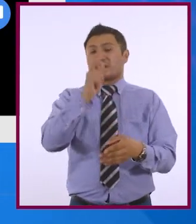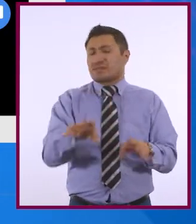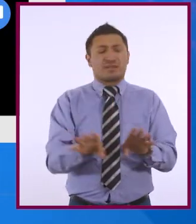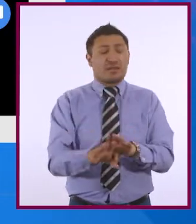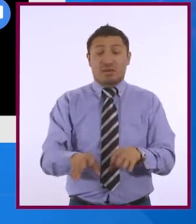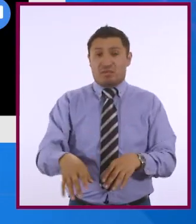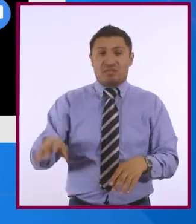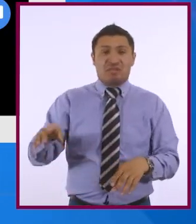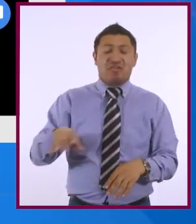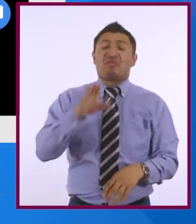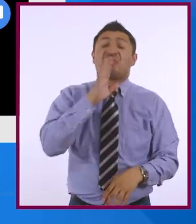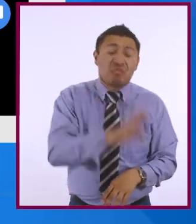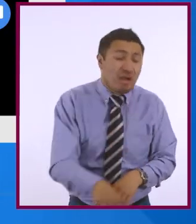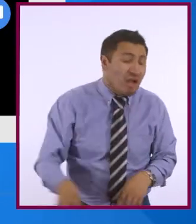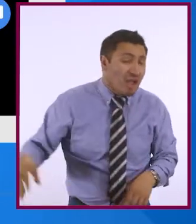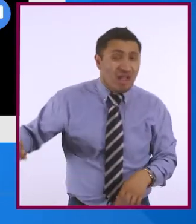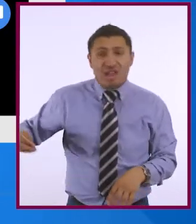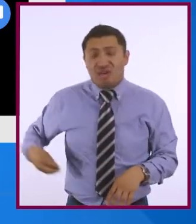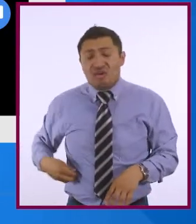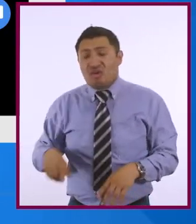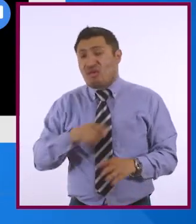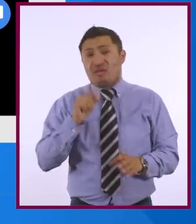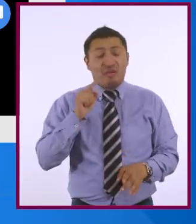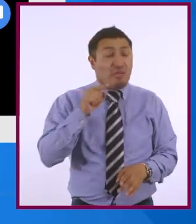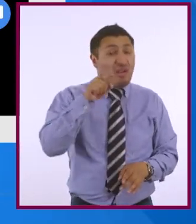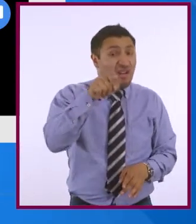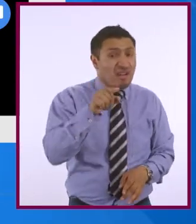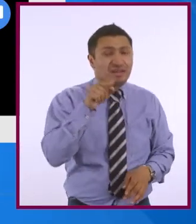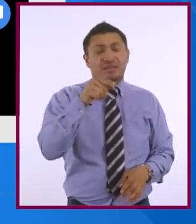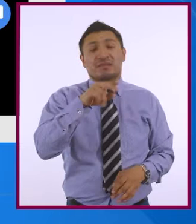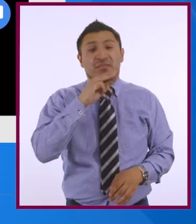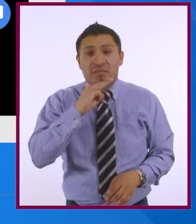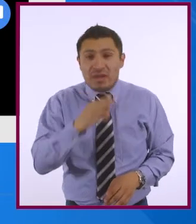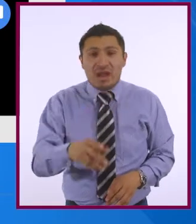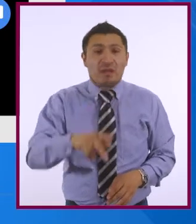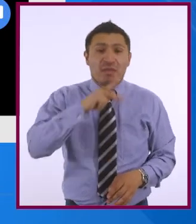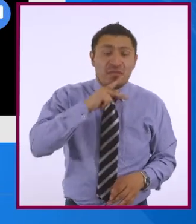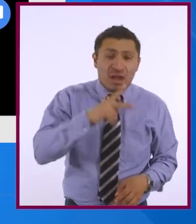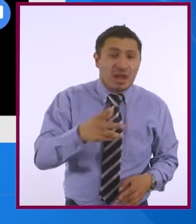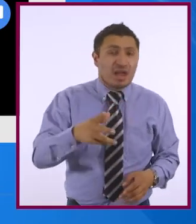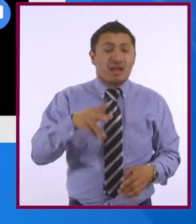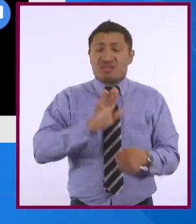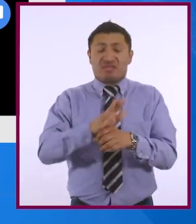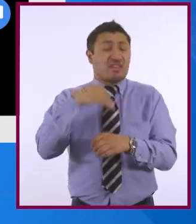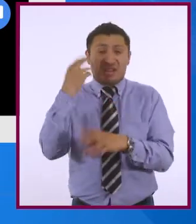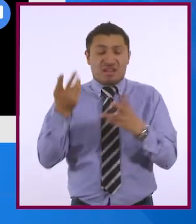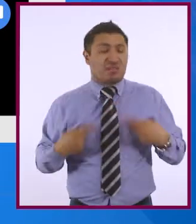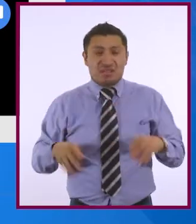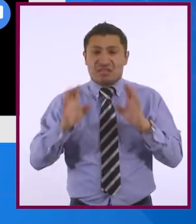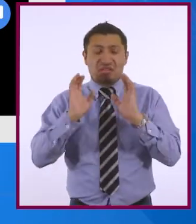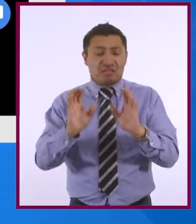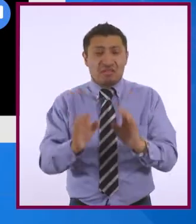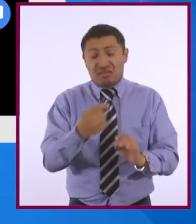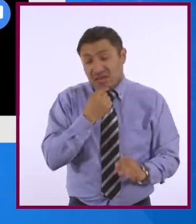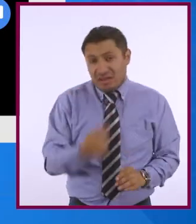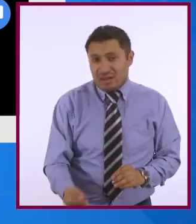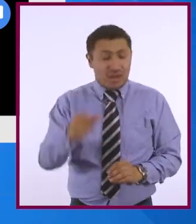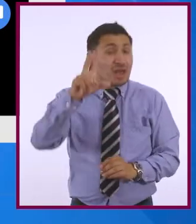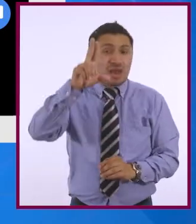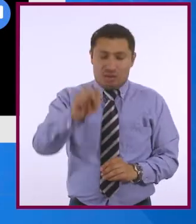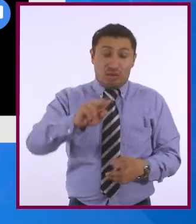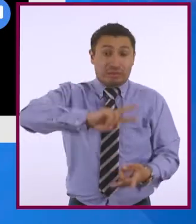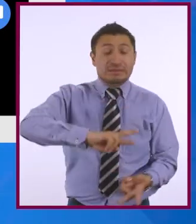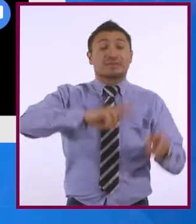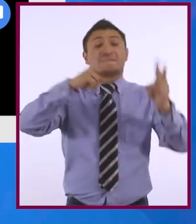criminalizar o culpar o señalar a las mamás, los papás, cualquier cuidador, cuidadora, ¿no? Todo